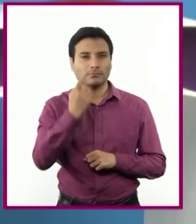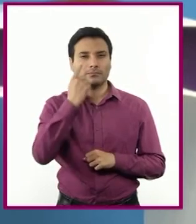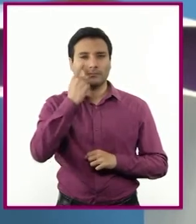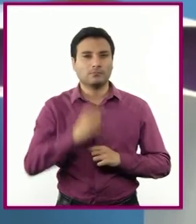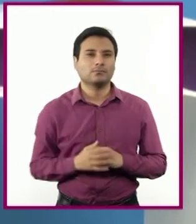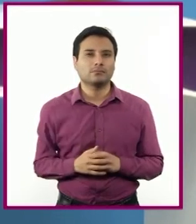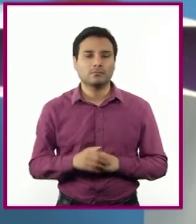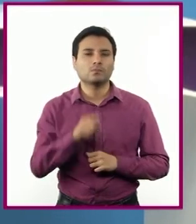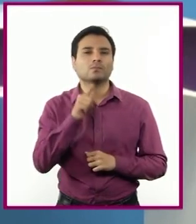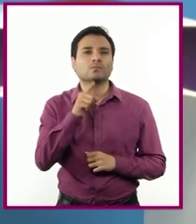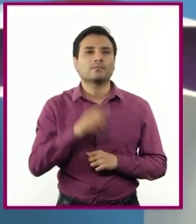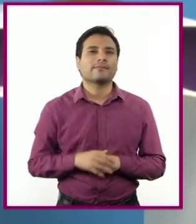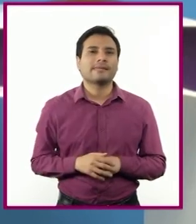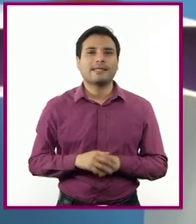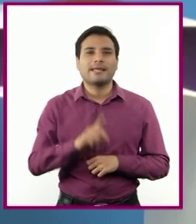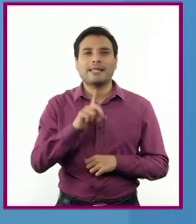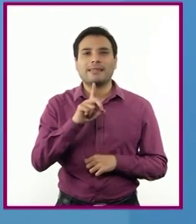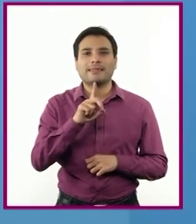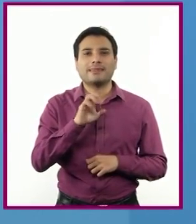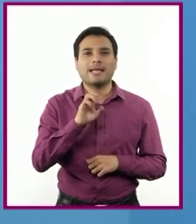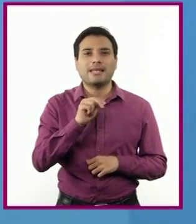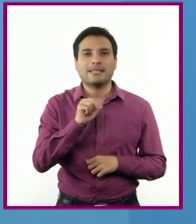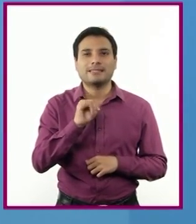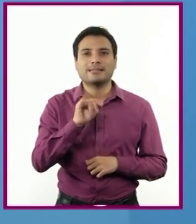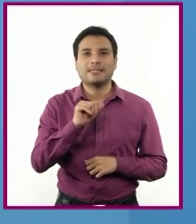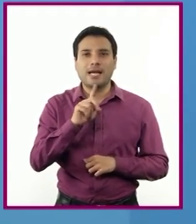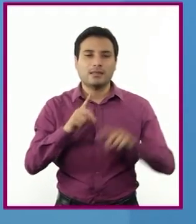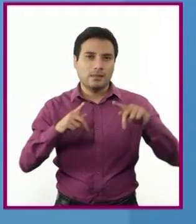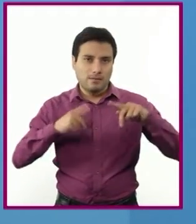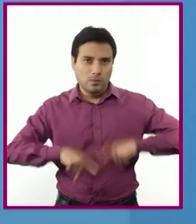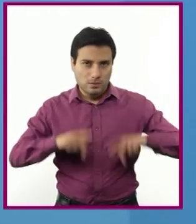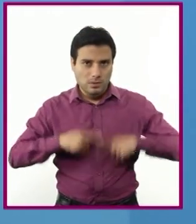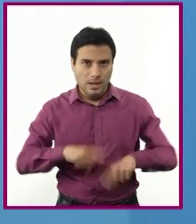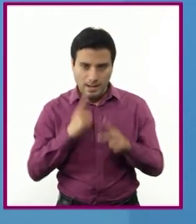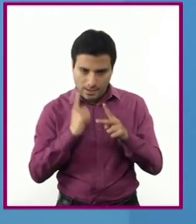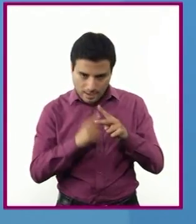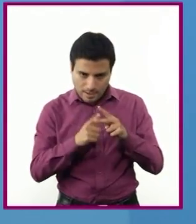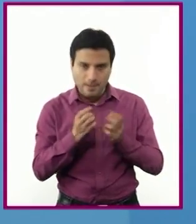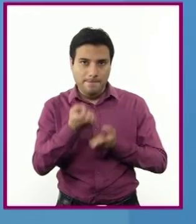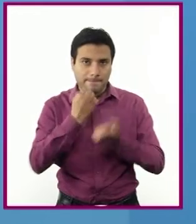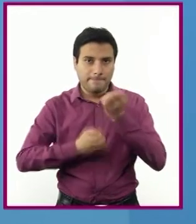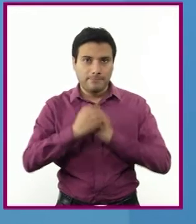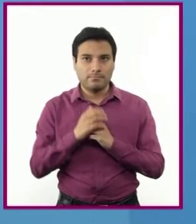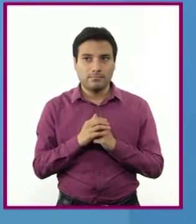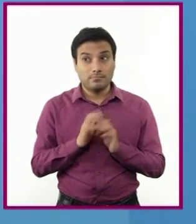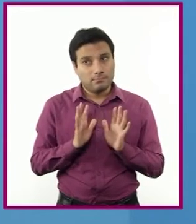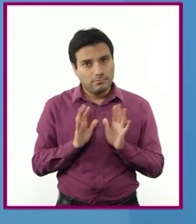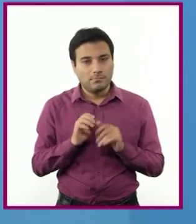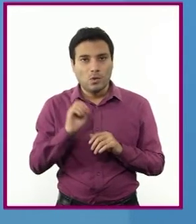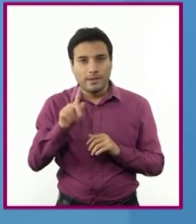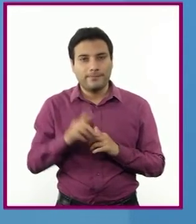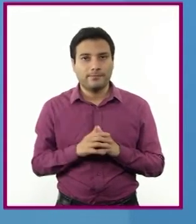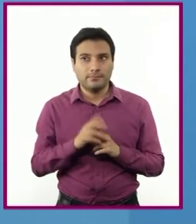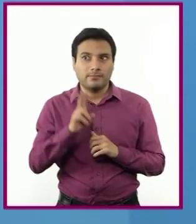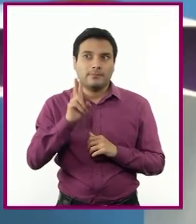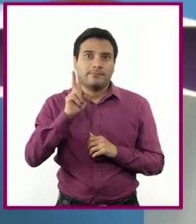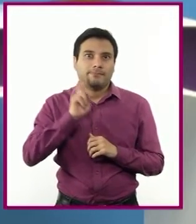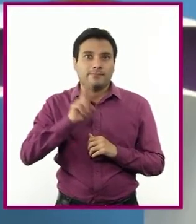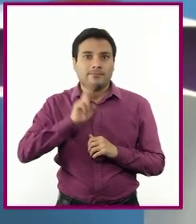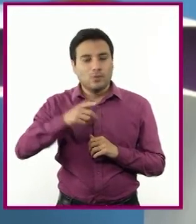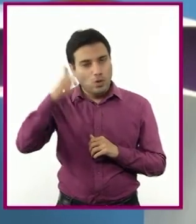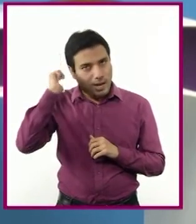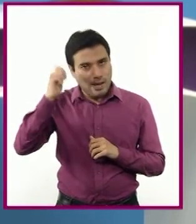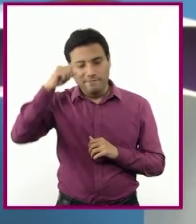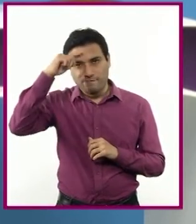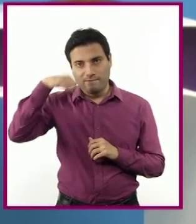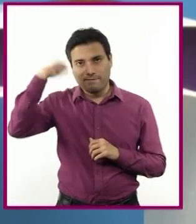el cálculo de la densidad de población? Me parece excelente, maestra. Bueno, esperemos que no sea muy difícil.